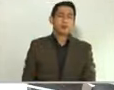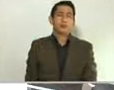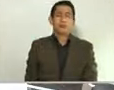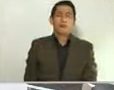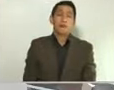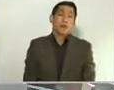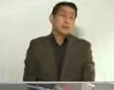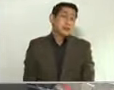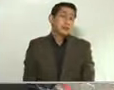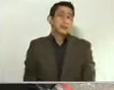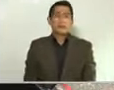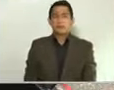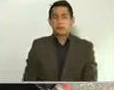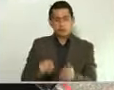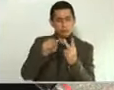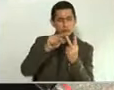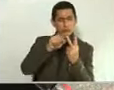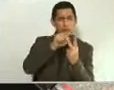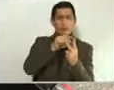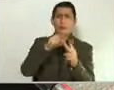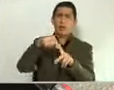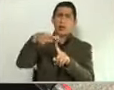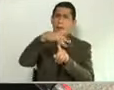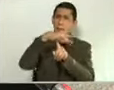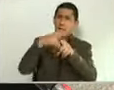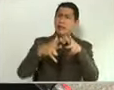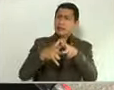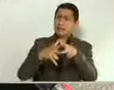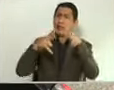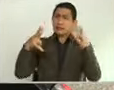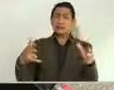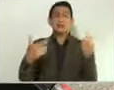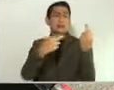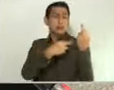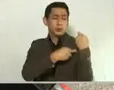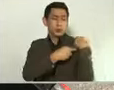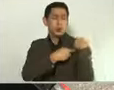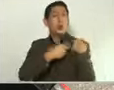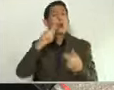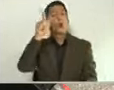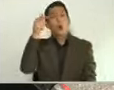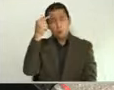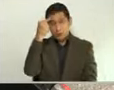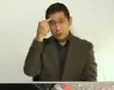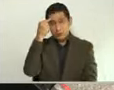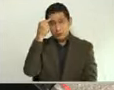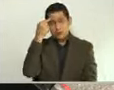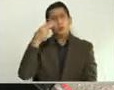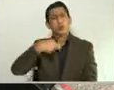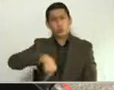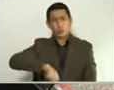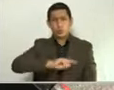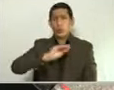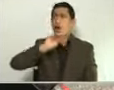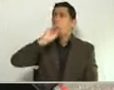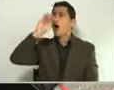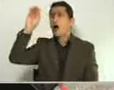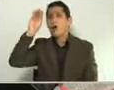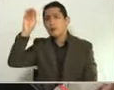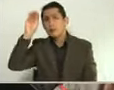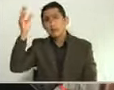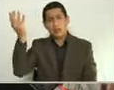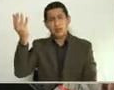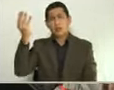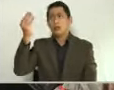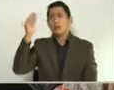Ambos parques, Samanes y Centro Cívico, los mantiene el Estado porque son del Estado. Le hemos dicho al Estado, si ustedes no pueden, dejen hacerlos